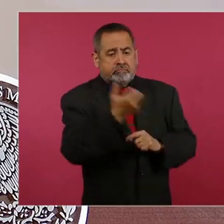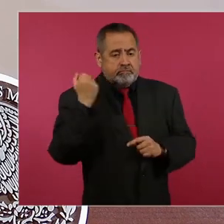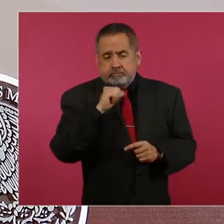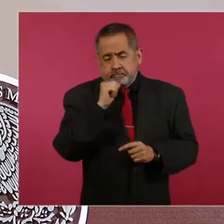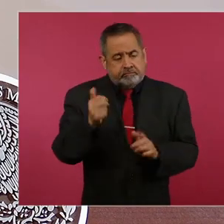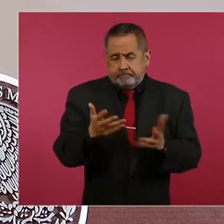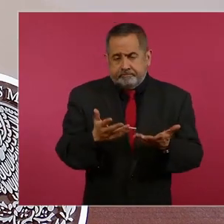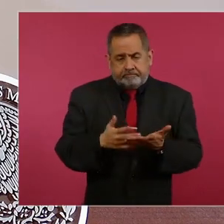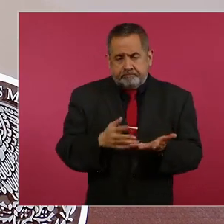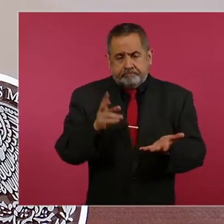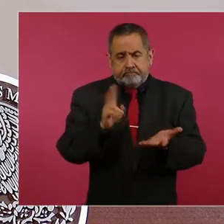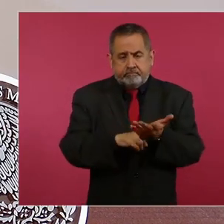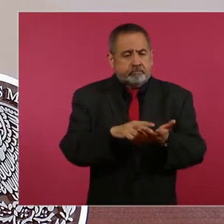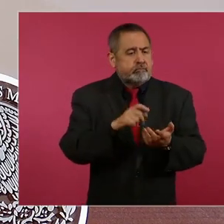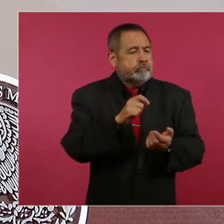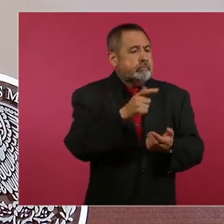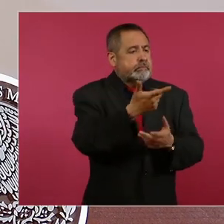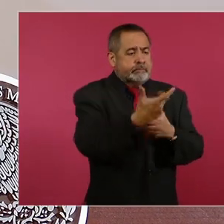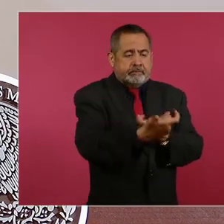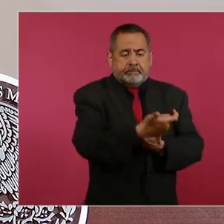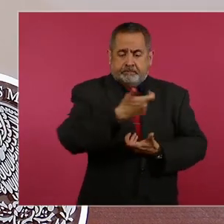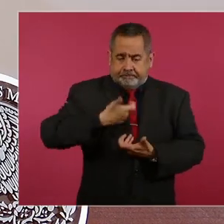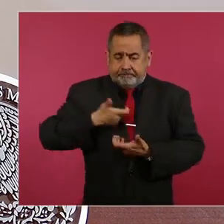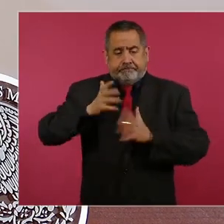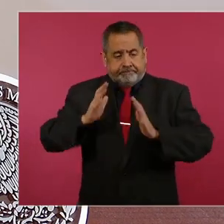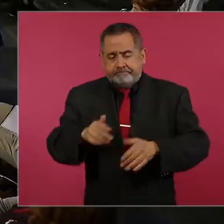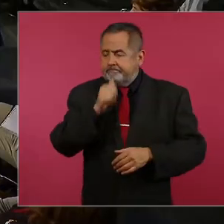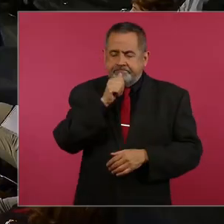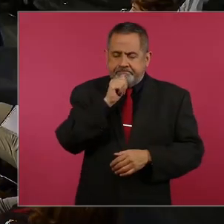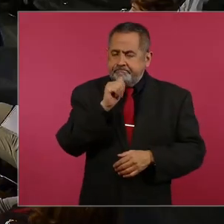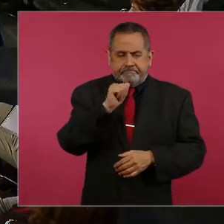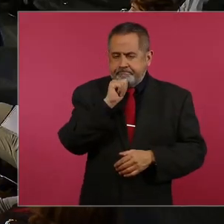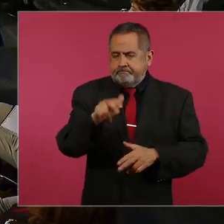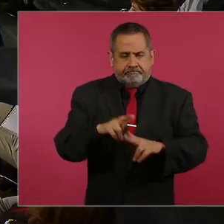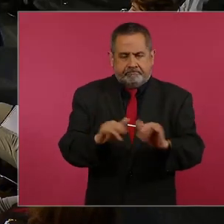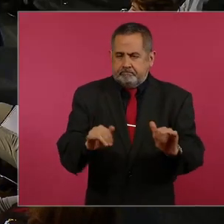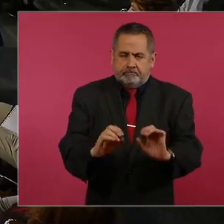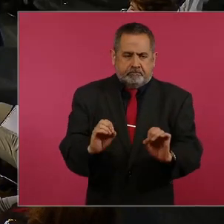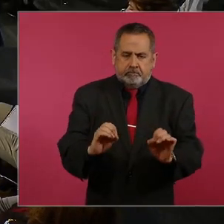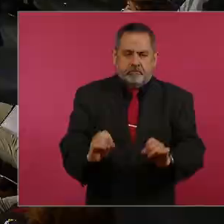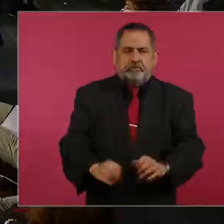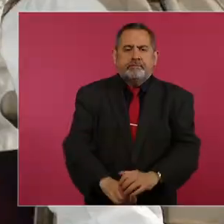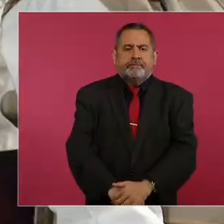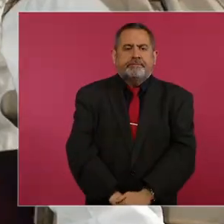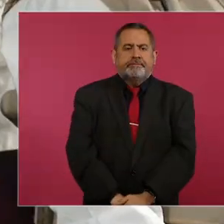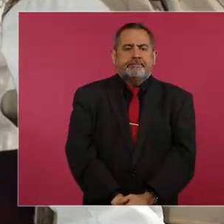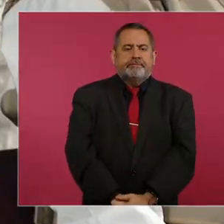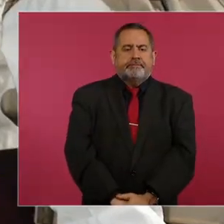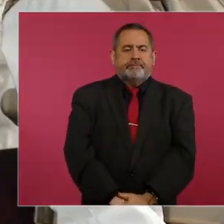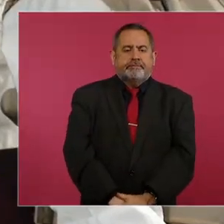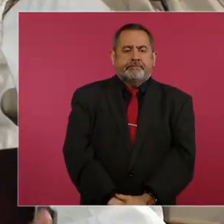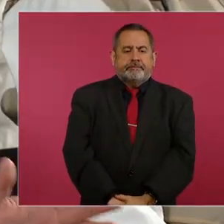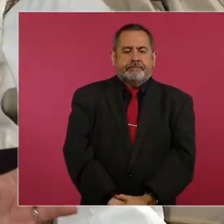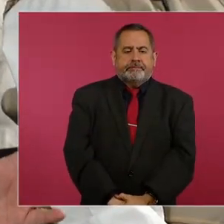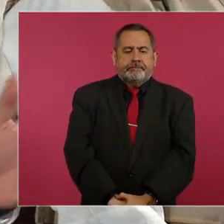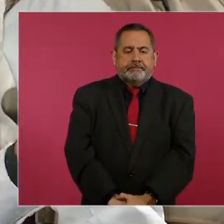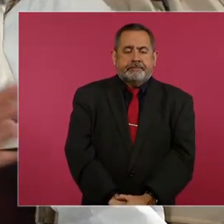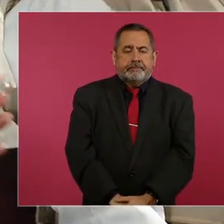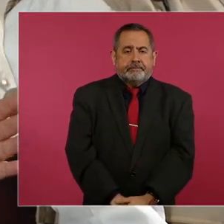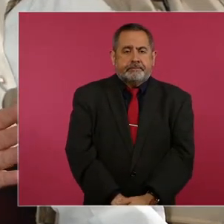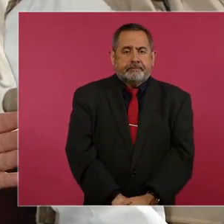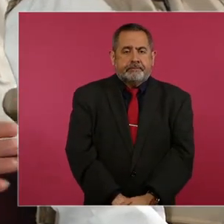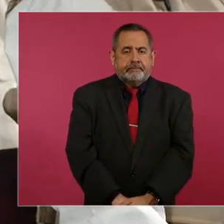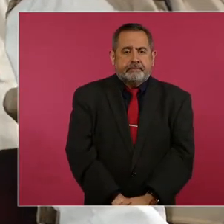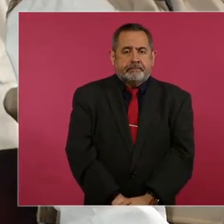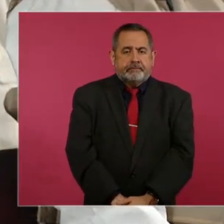fisco. No cuenta como dinero adentro del fisco federal. Entonces, ¿cuál serían valias esas garantías en caso de que Grupo